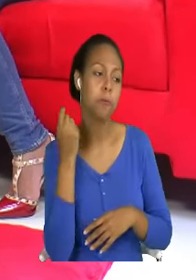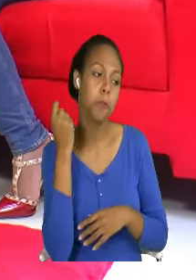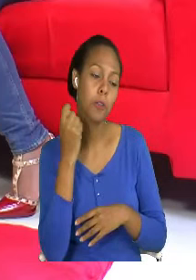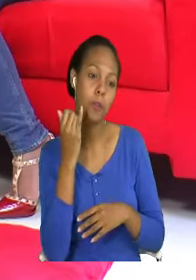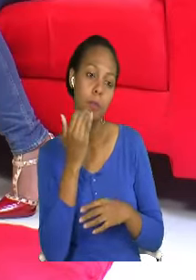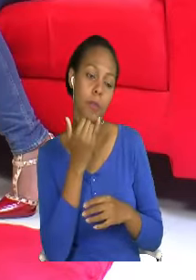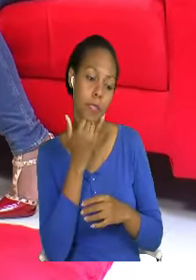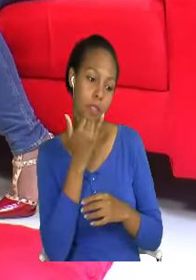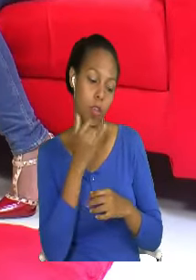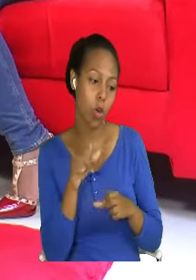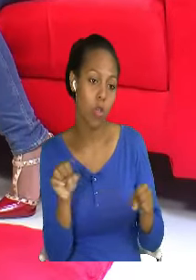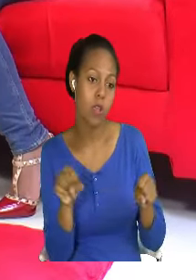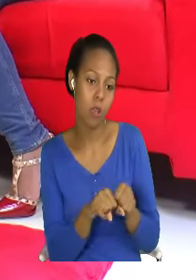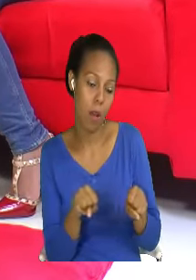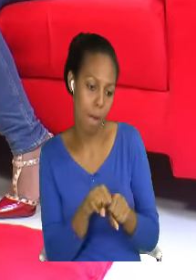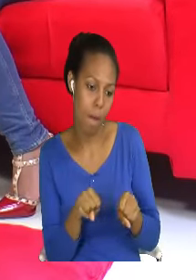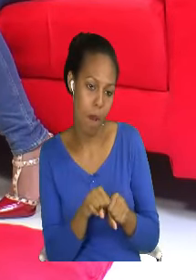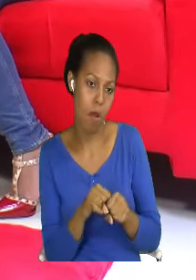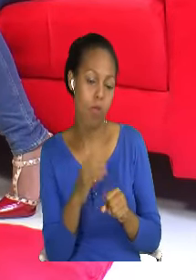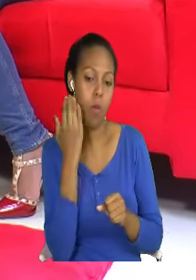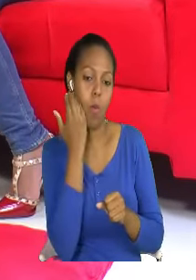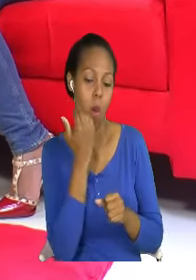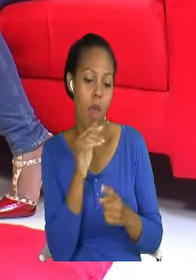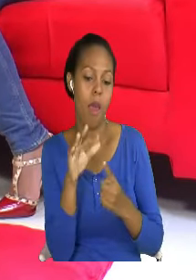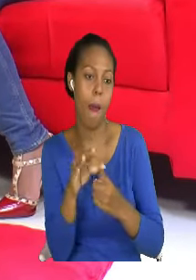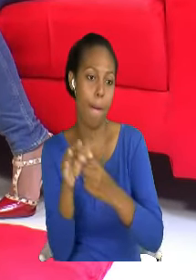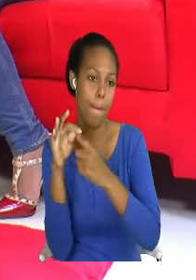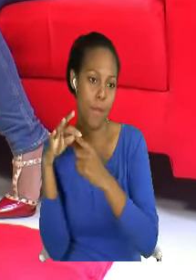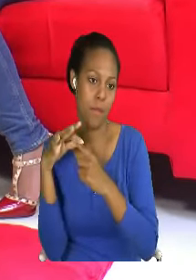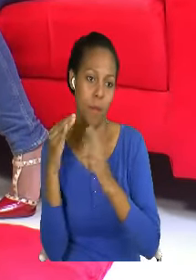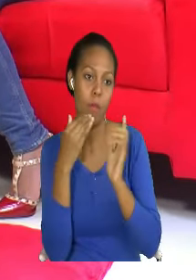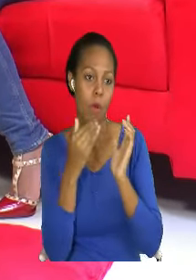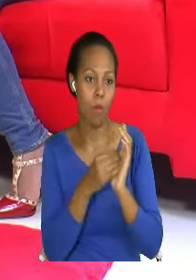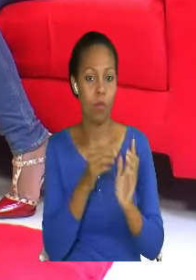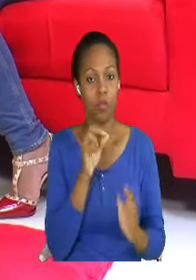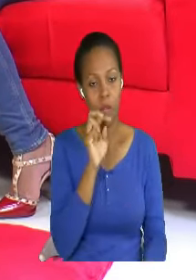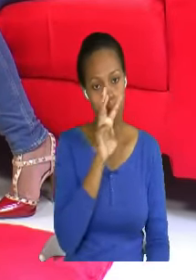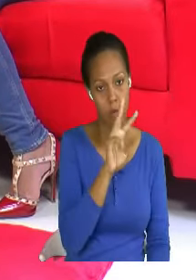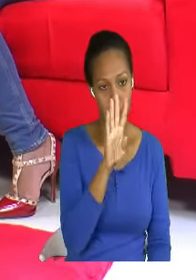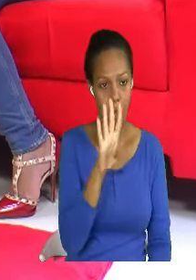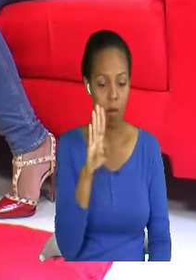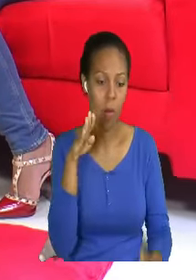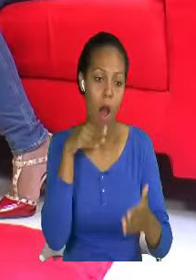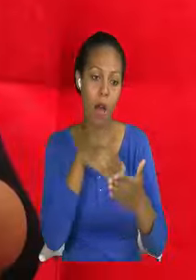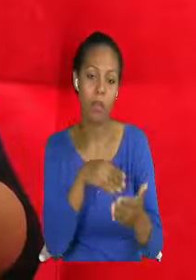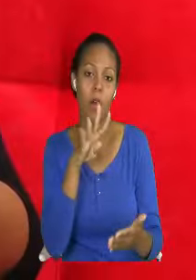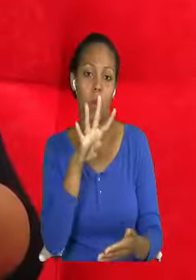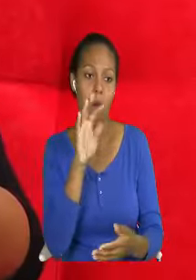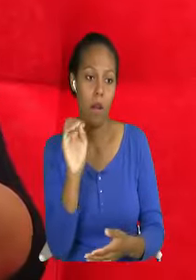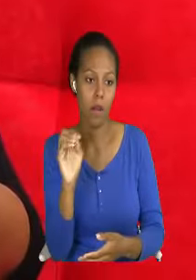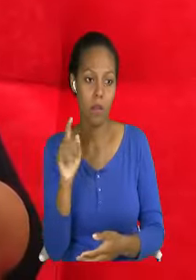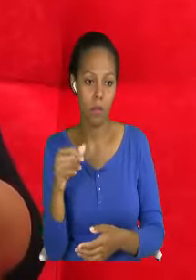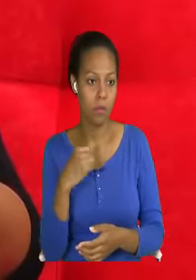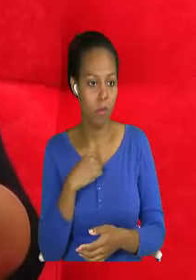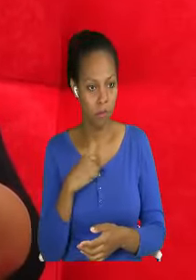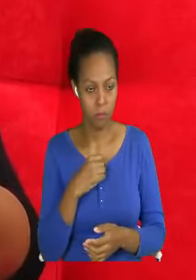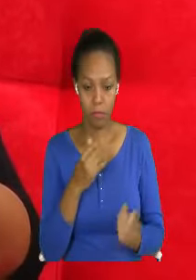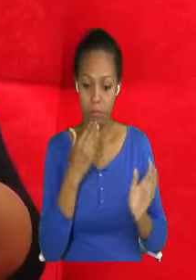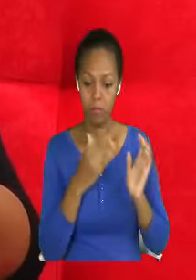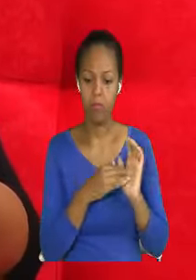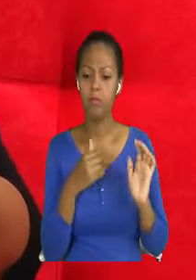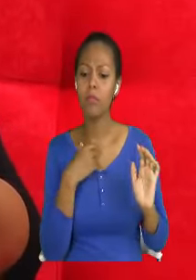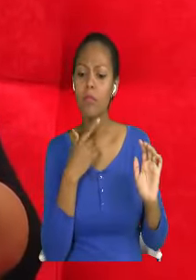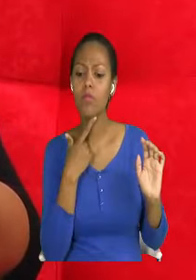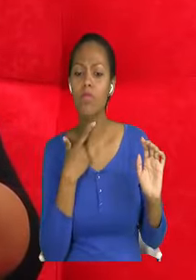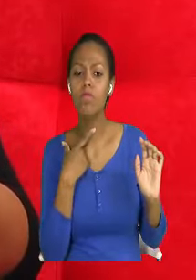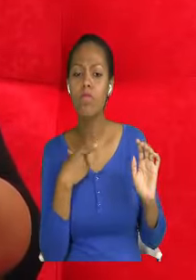calzado personalizado para las mujeres. Manejamos desde la talla 34 hasta la 40. Es decir, a ti te gusta un calzado que ves en